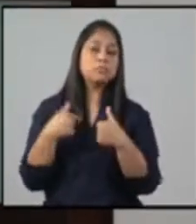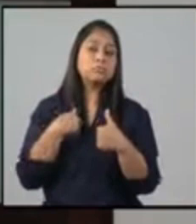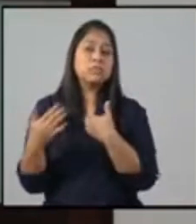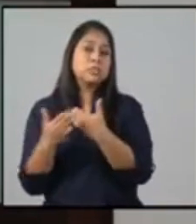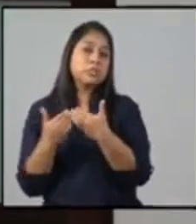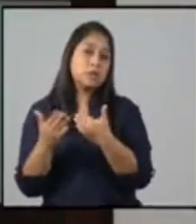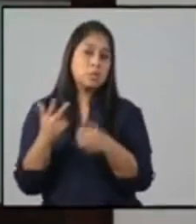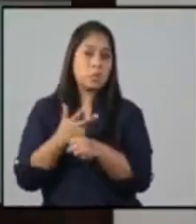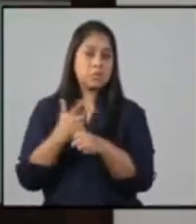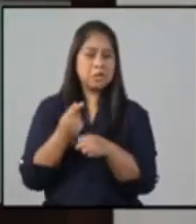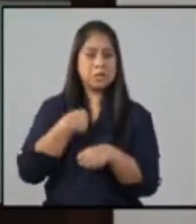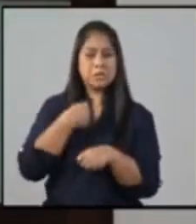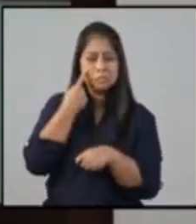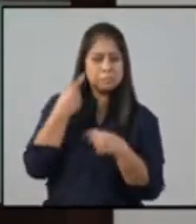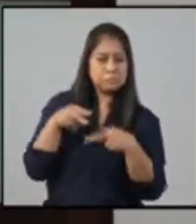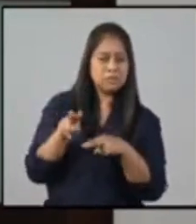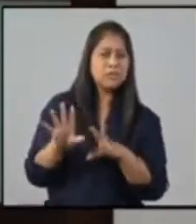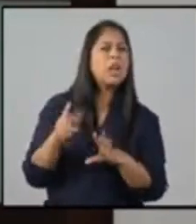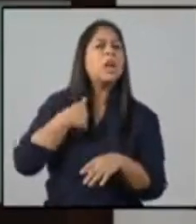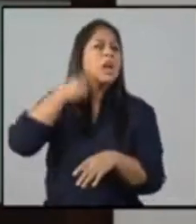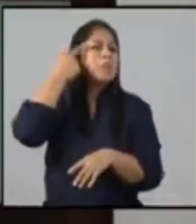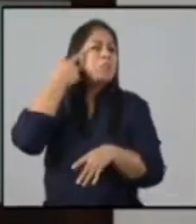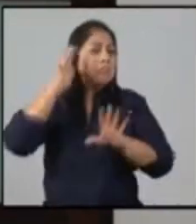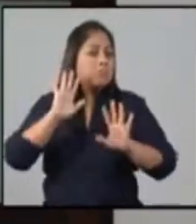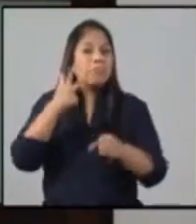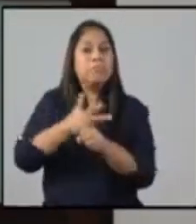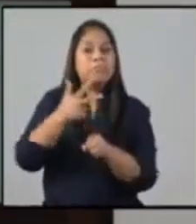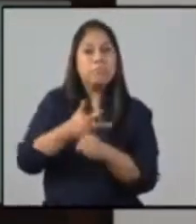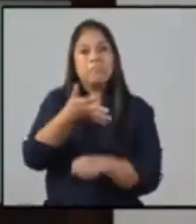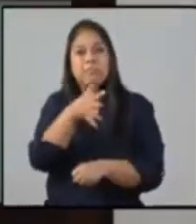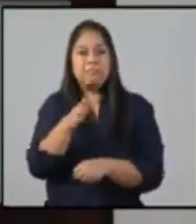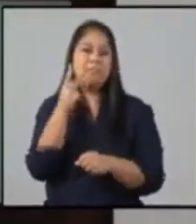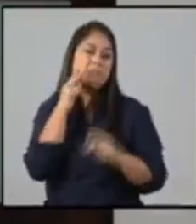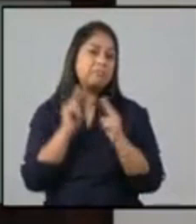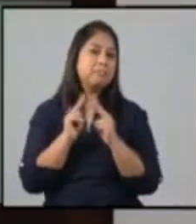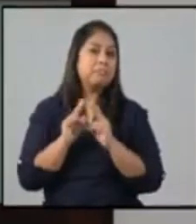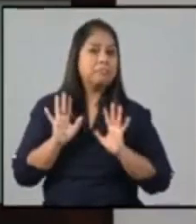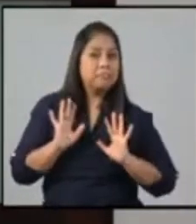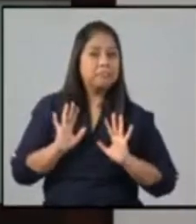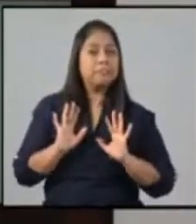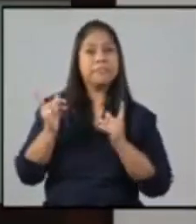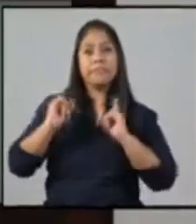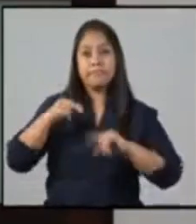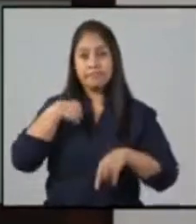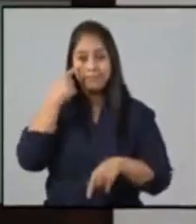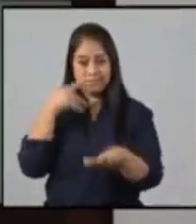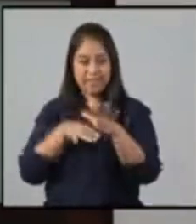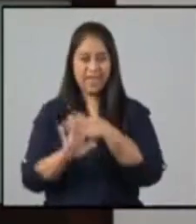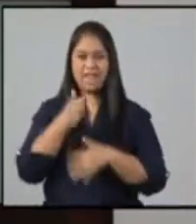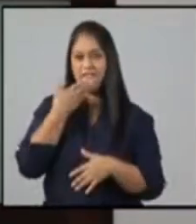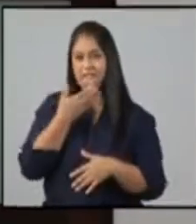antes, y entonces tuve como la impresión, bueno, Guatemala más o menos yo creo que lo conozco, y entonces me va a ser